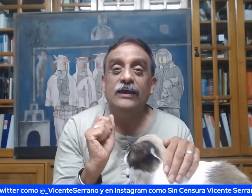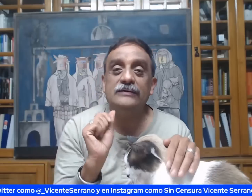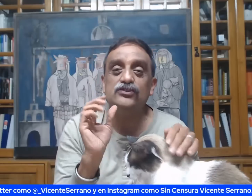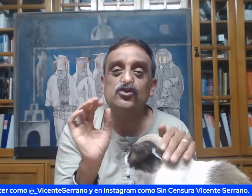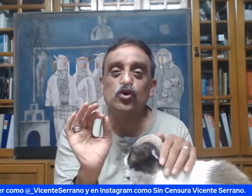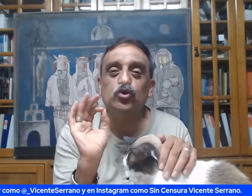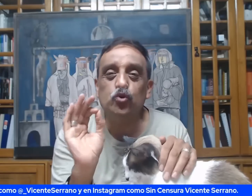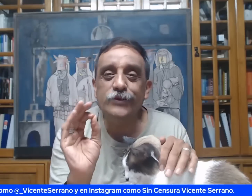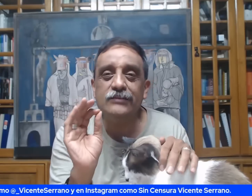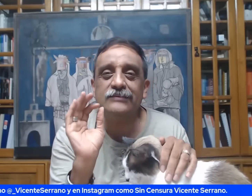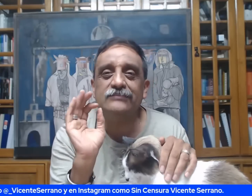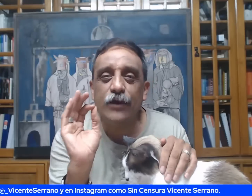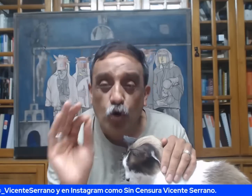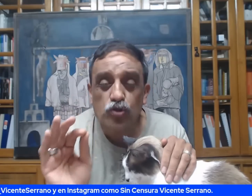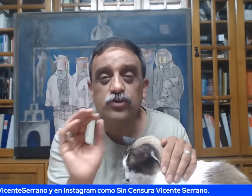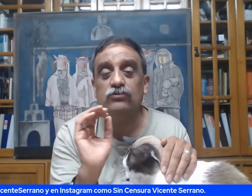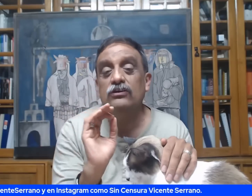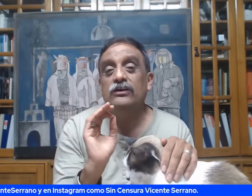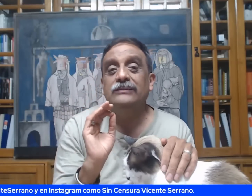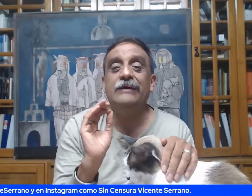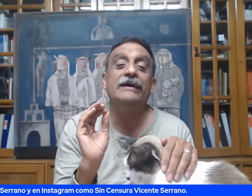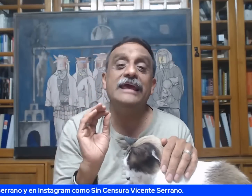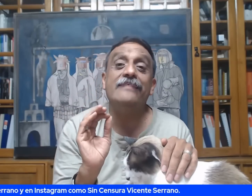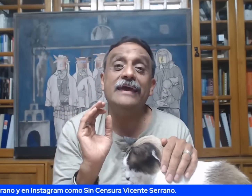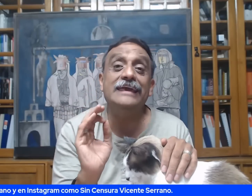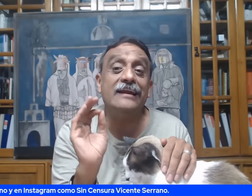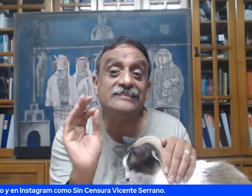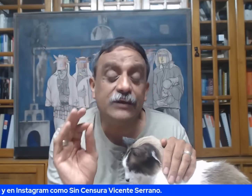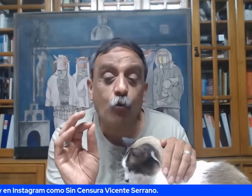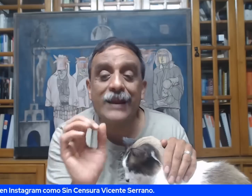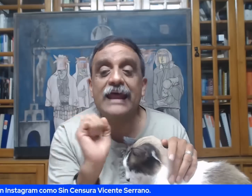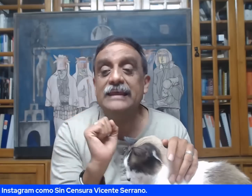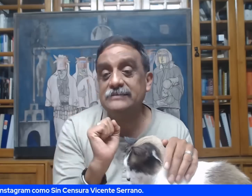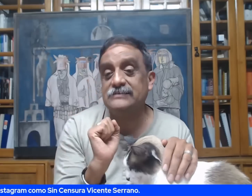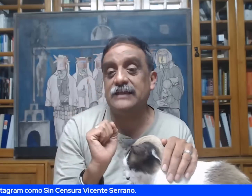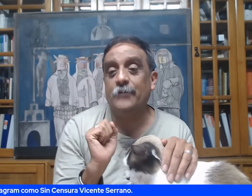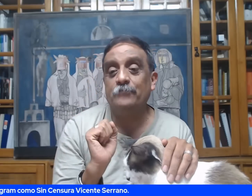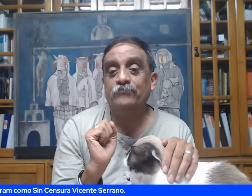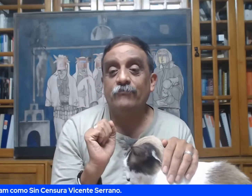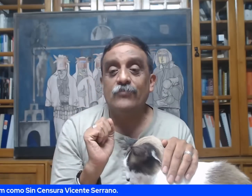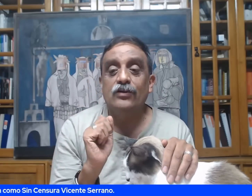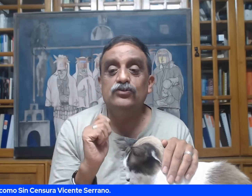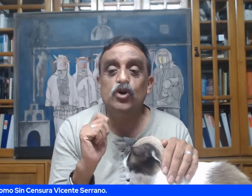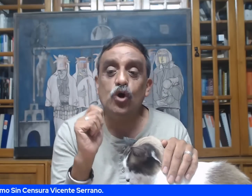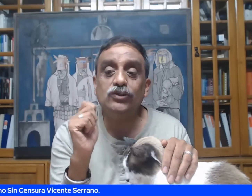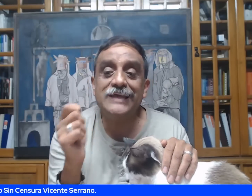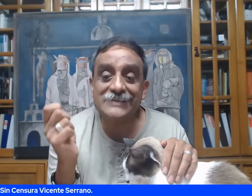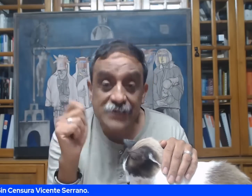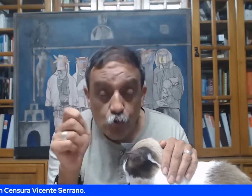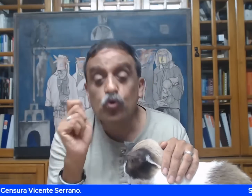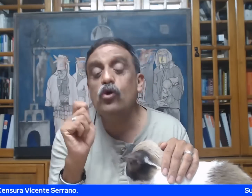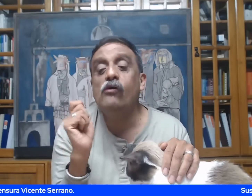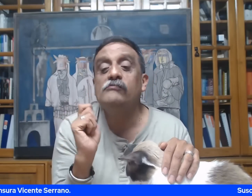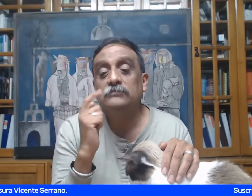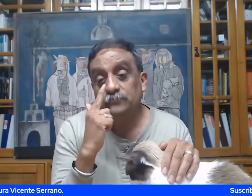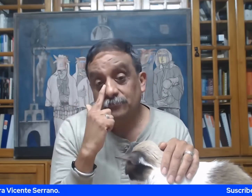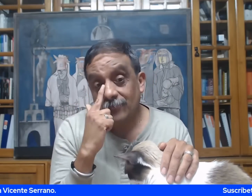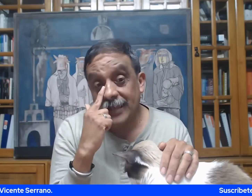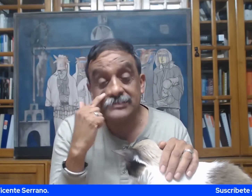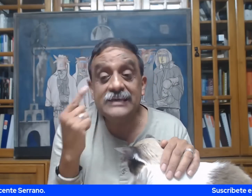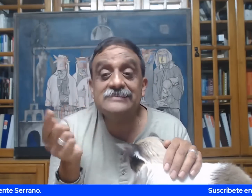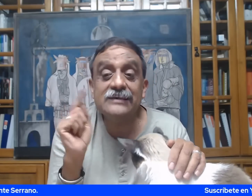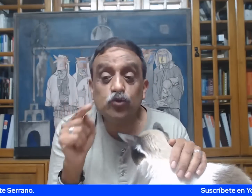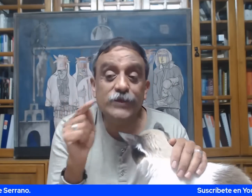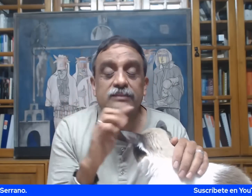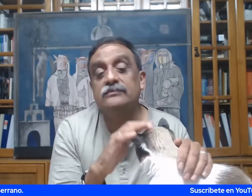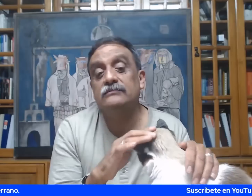odio. Estos son twitters de odio. Debería de ir al psicoanalista. Yo te aseguro